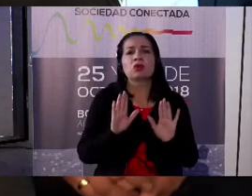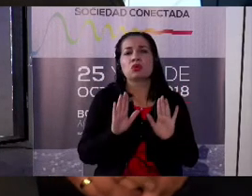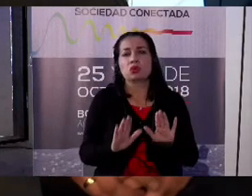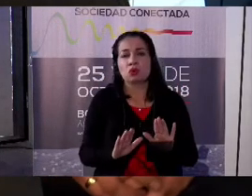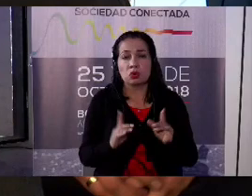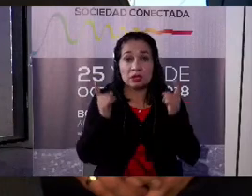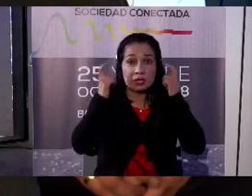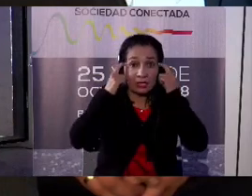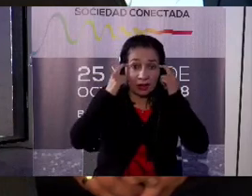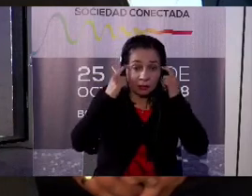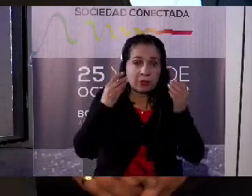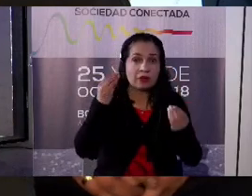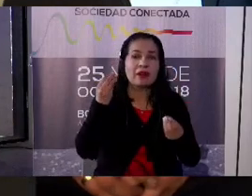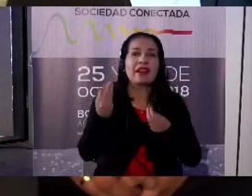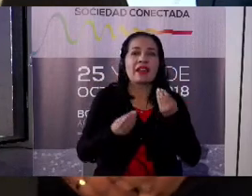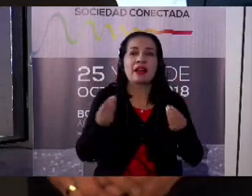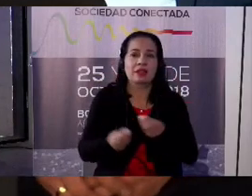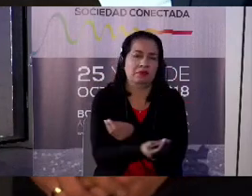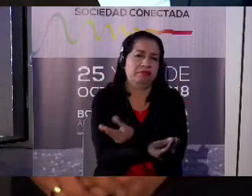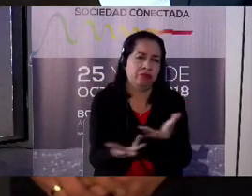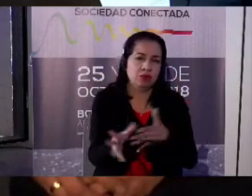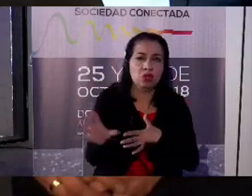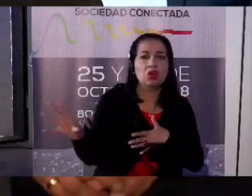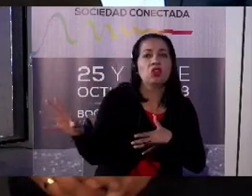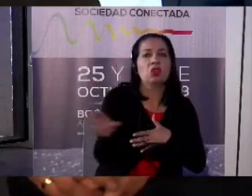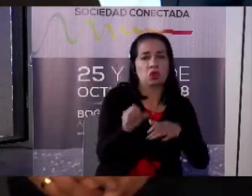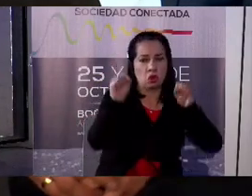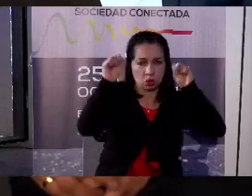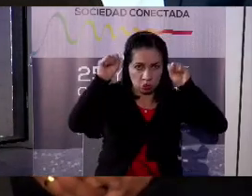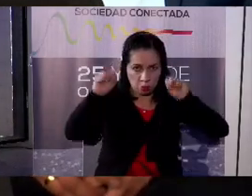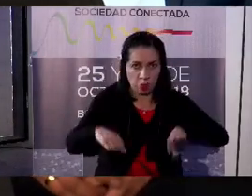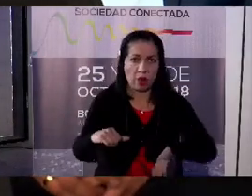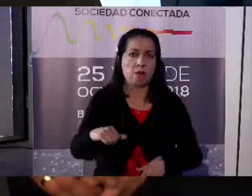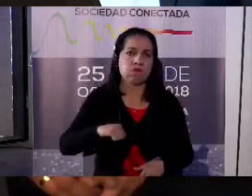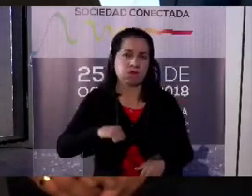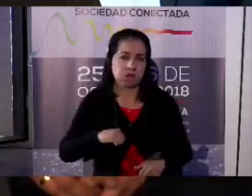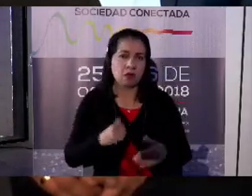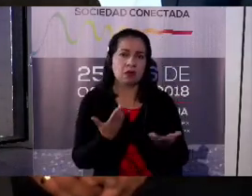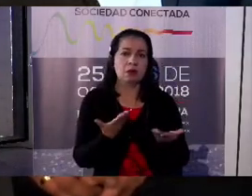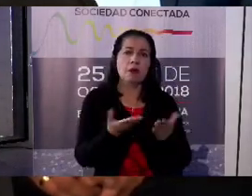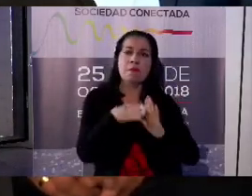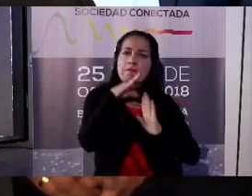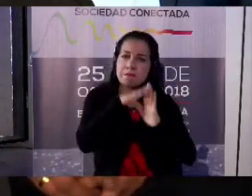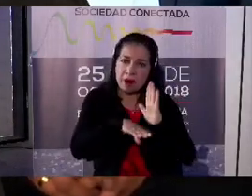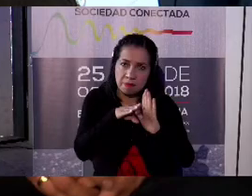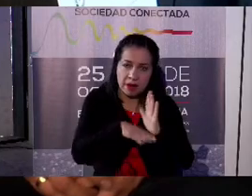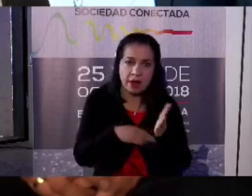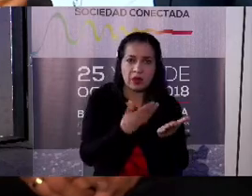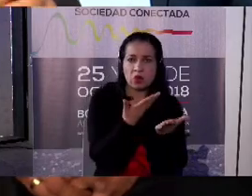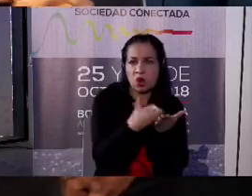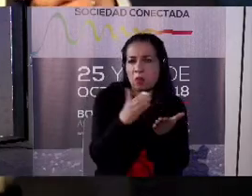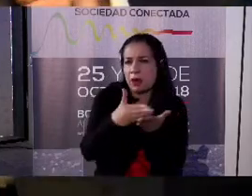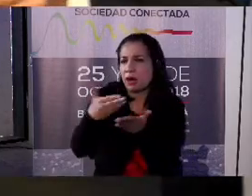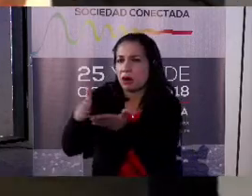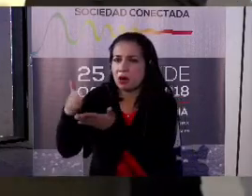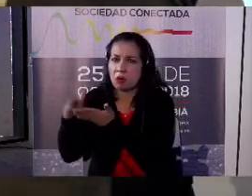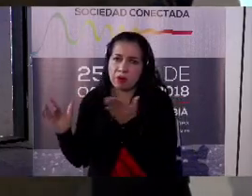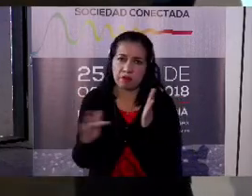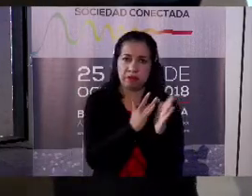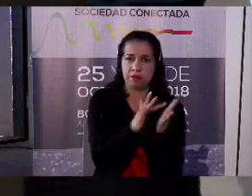hicimos disponible y accesible a todos a reducir el precio y haciéndolo completamente